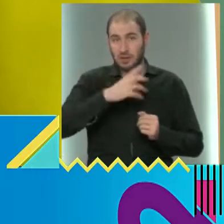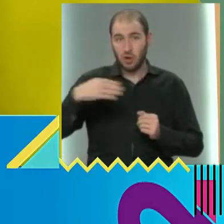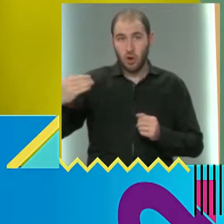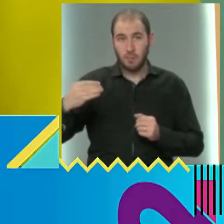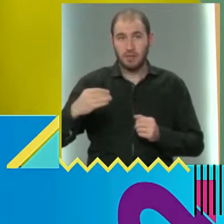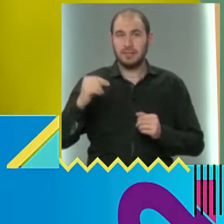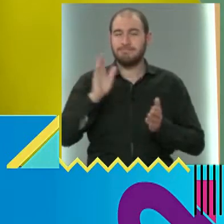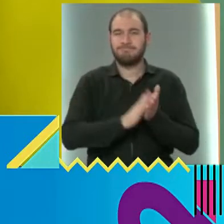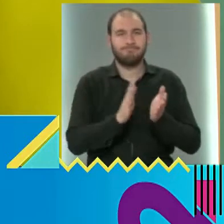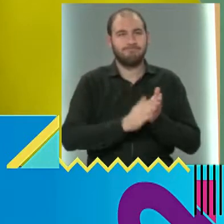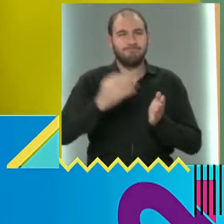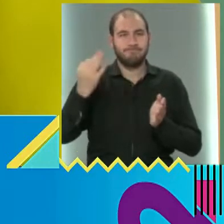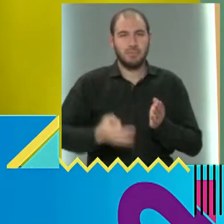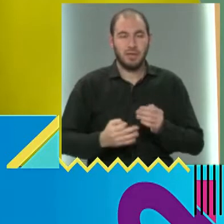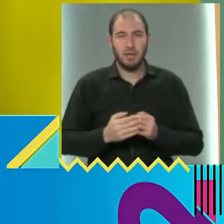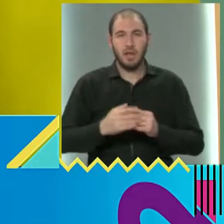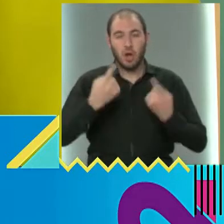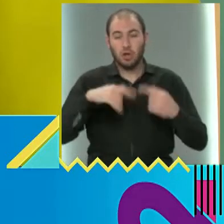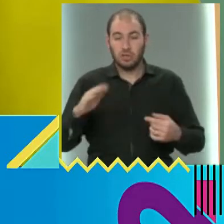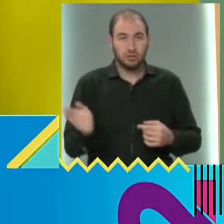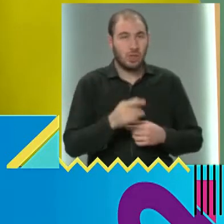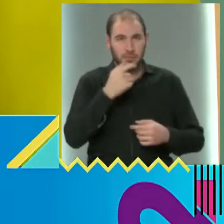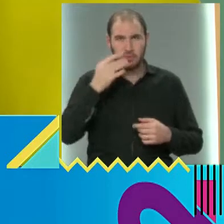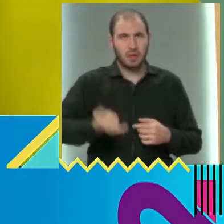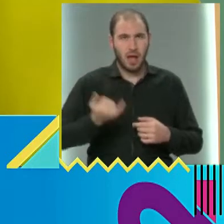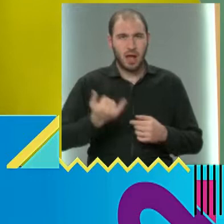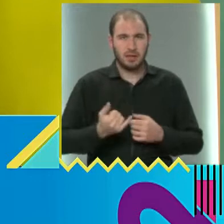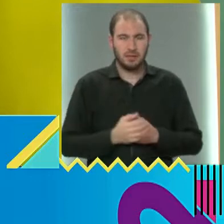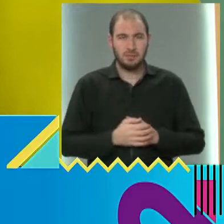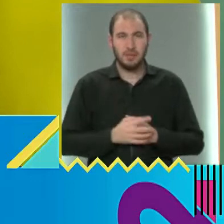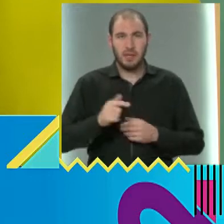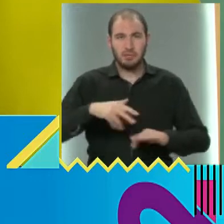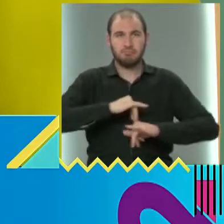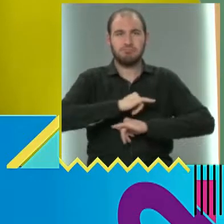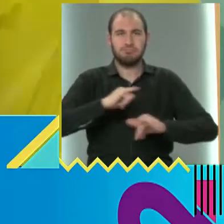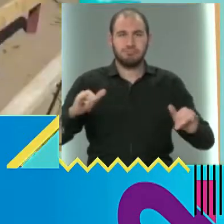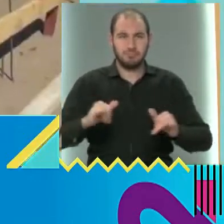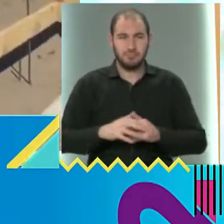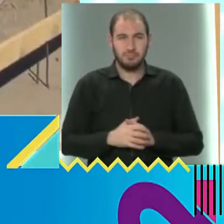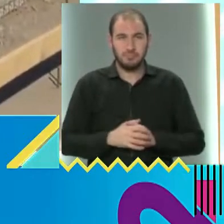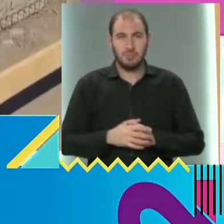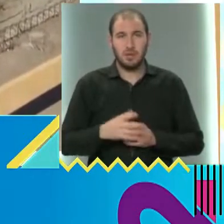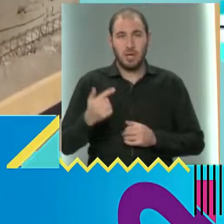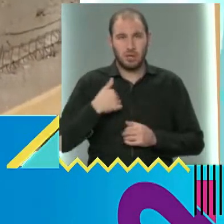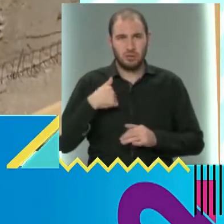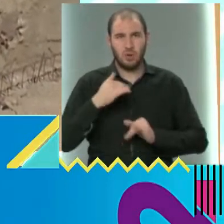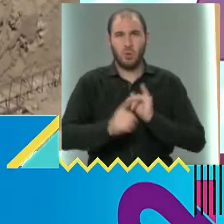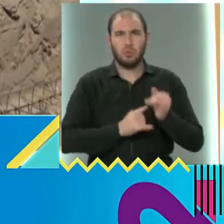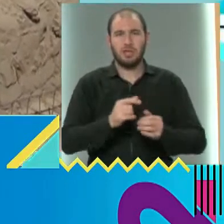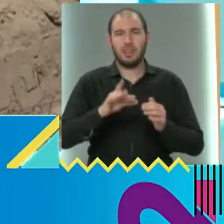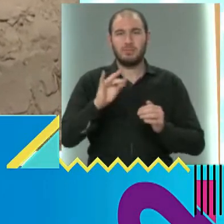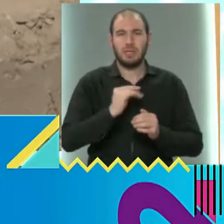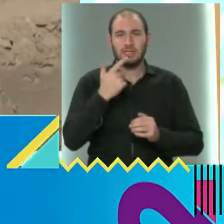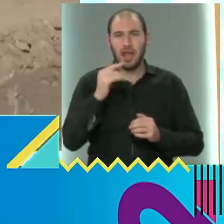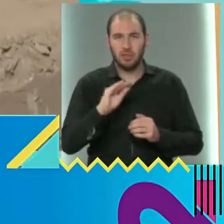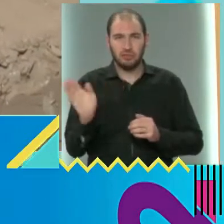que concretarse. Están todos los instrumentos en la provincia. Esto es un mensaje, yo lo diría a los